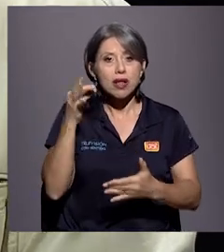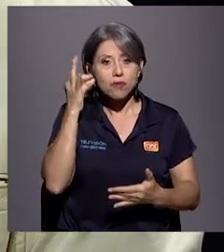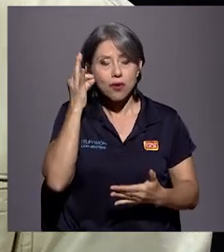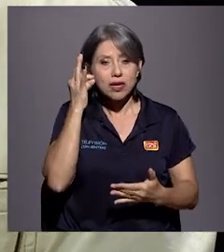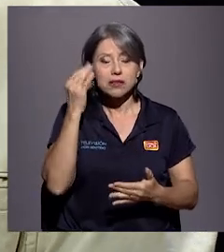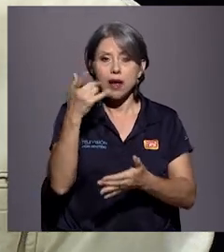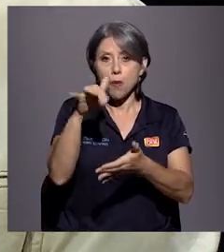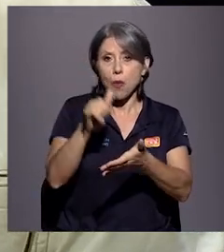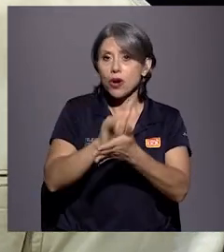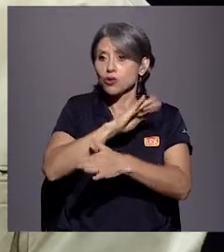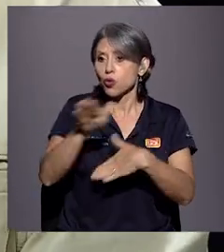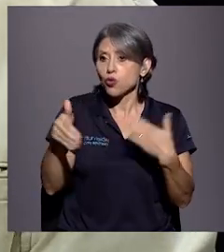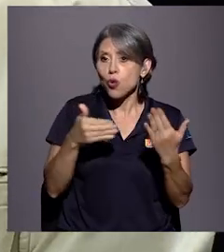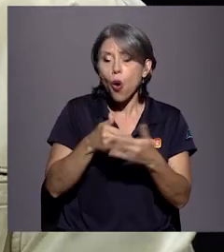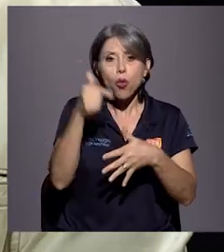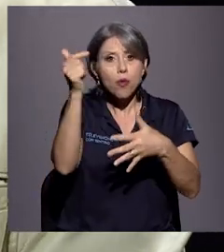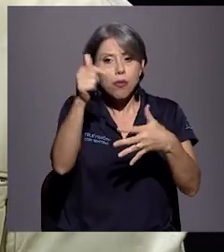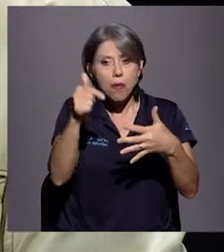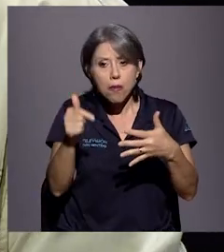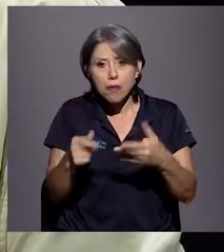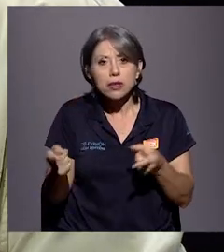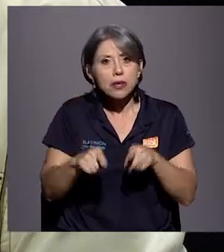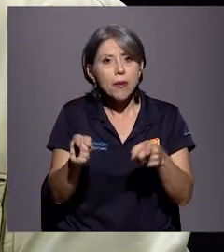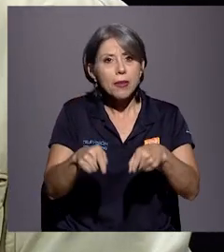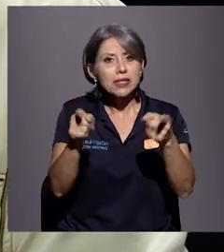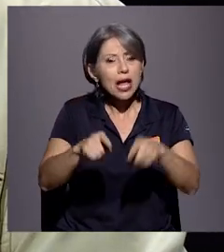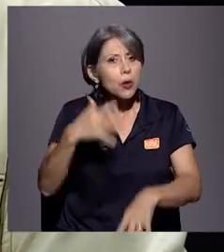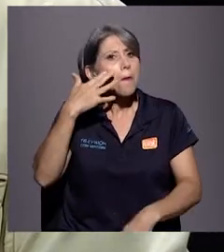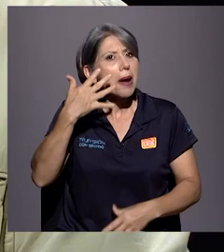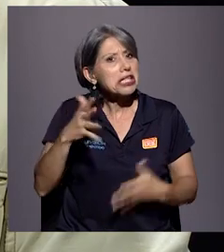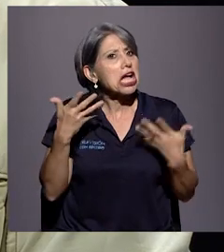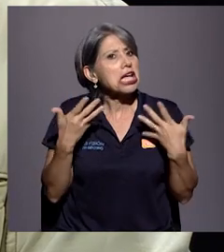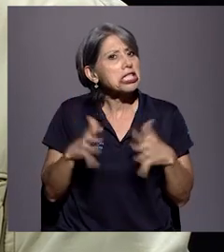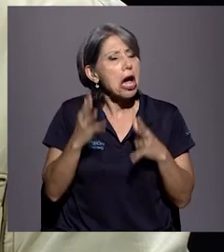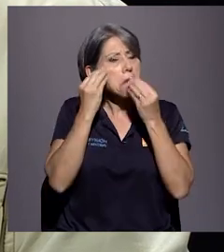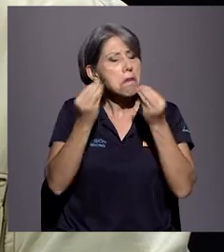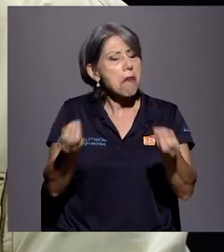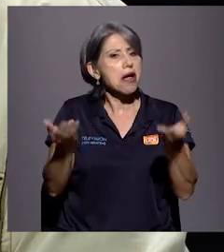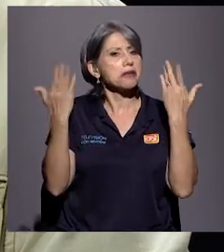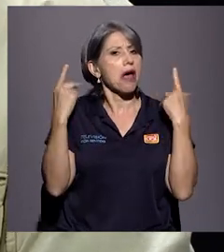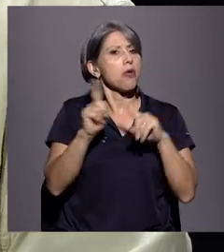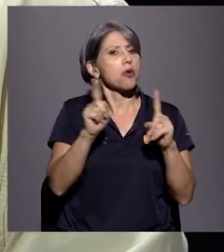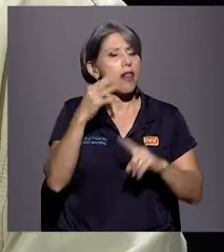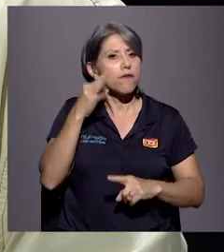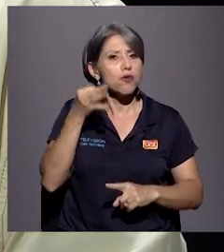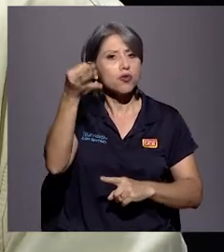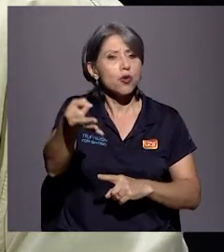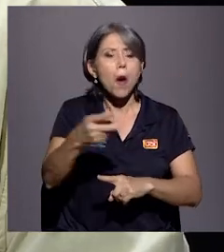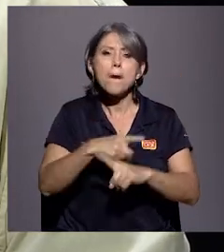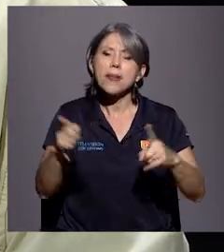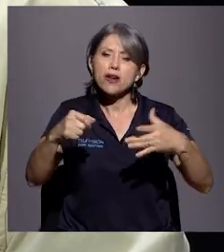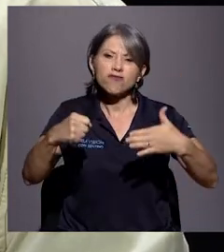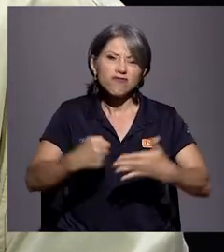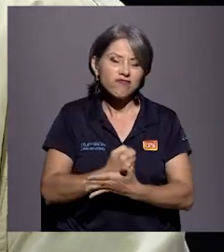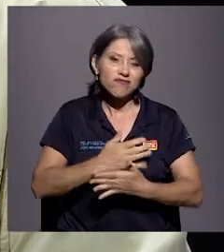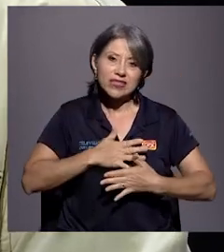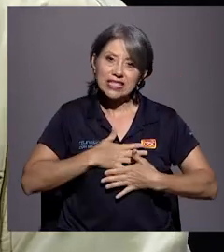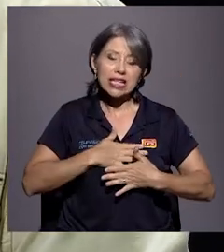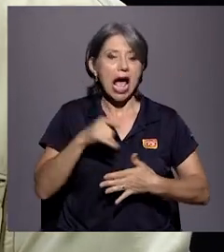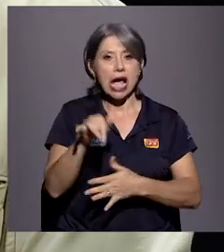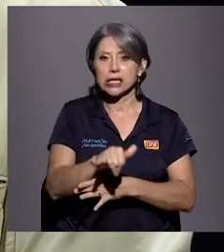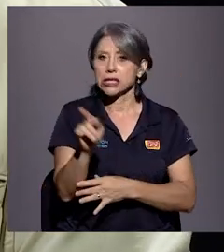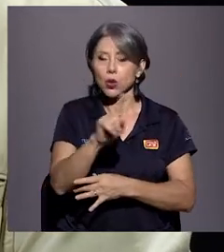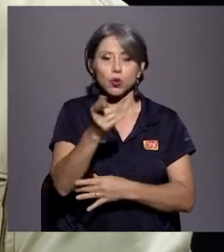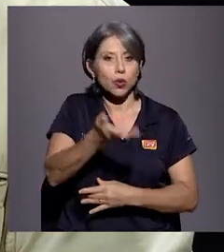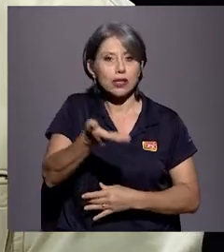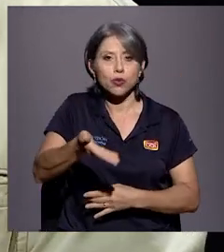Y por eso todo eso parecía que estaba un poquito parte del pasado y no del futuro. Lamentablemente, las cosas no son